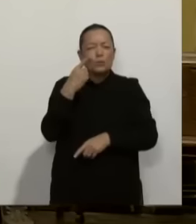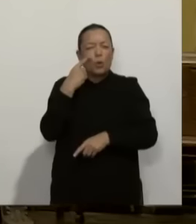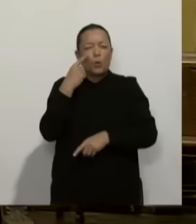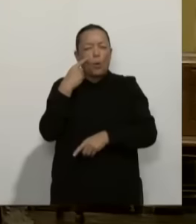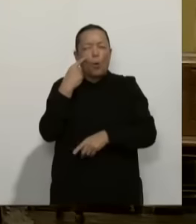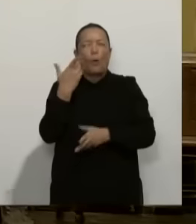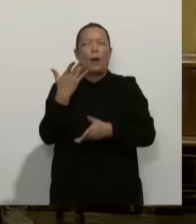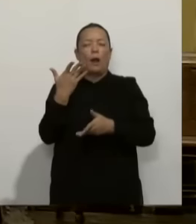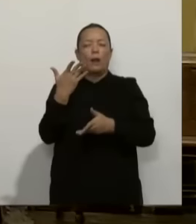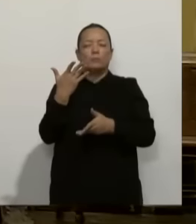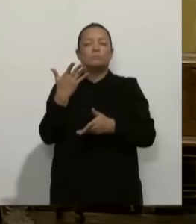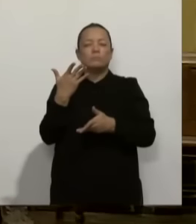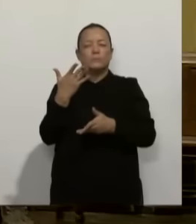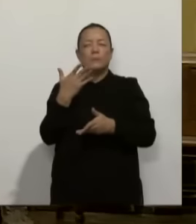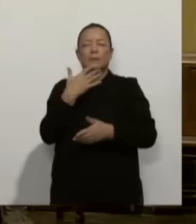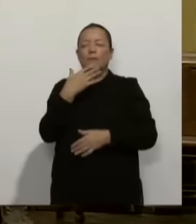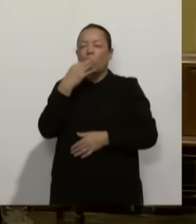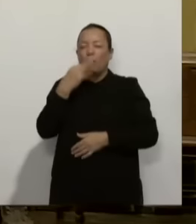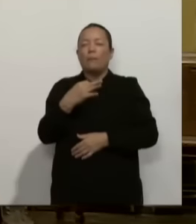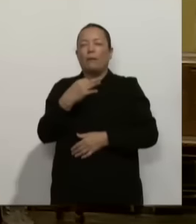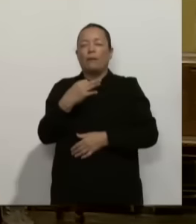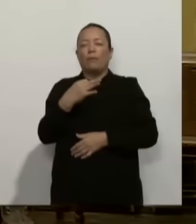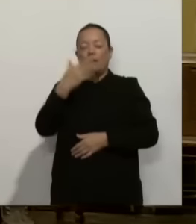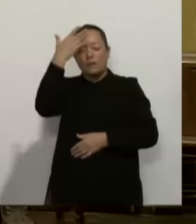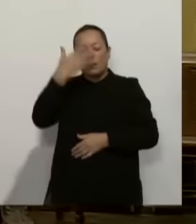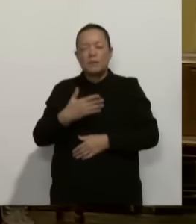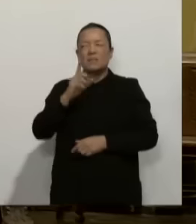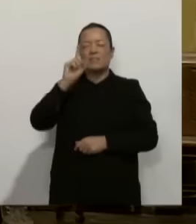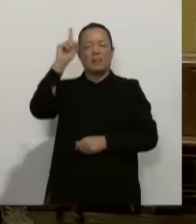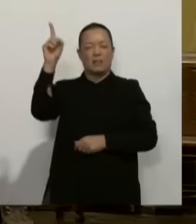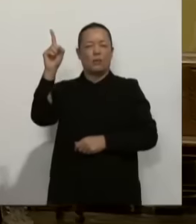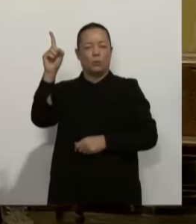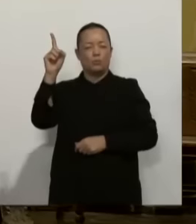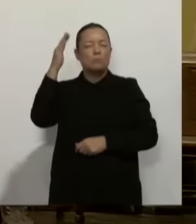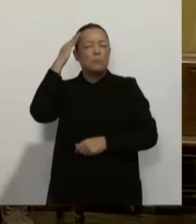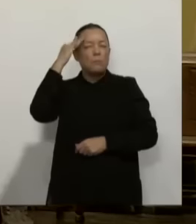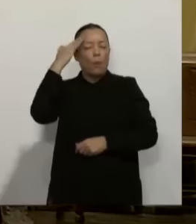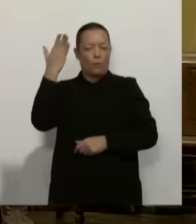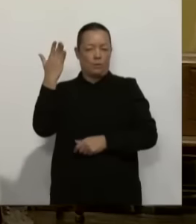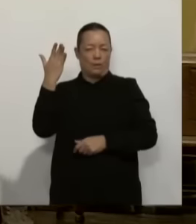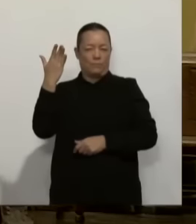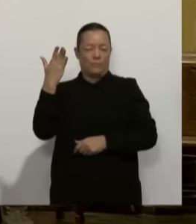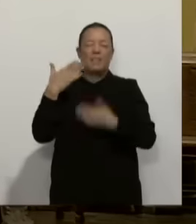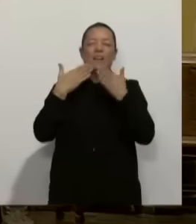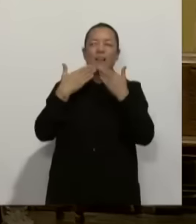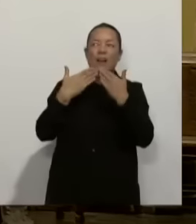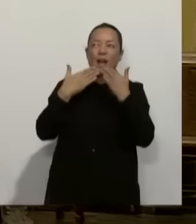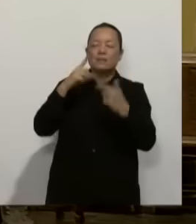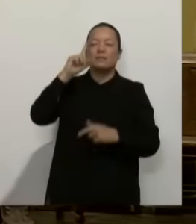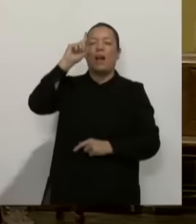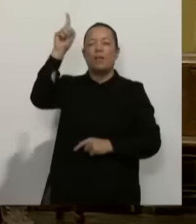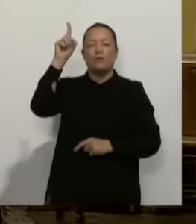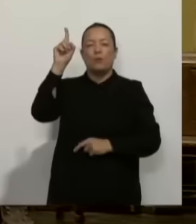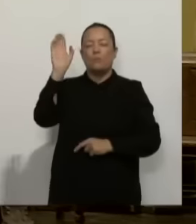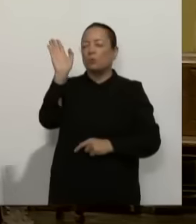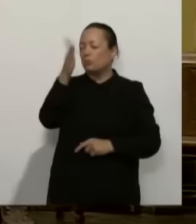saborear la presencia de Dios en su vida. Le hace tener una memoria agradecida